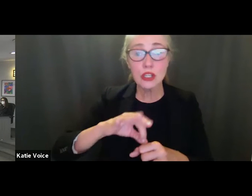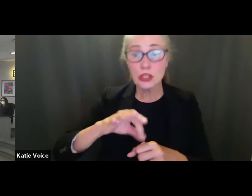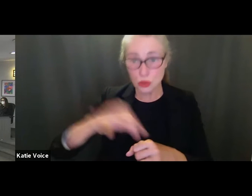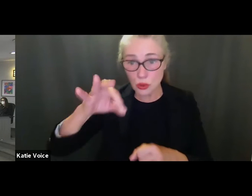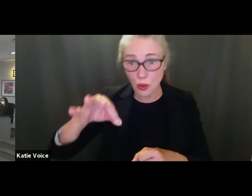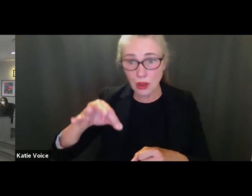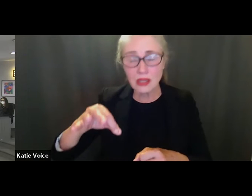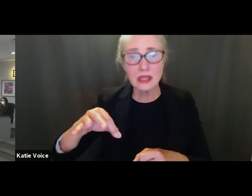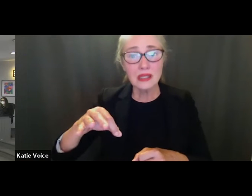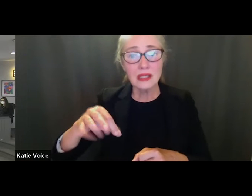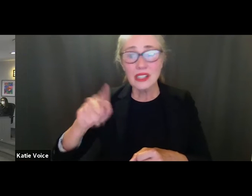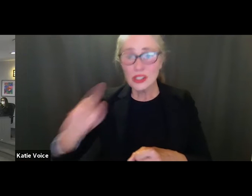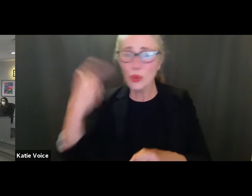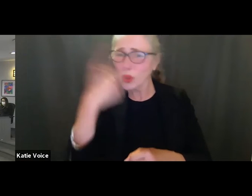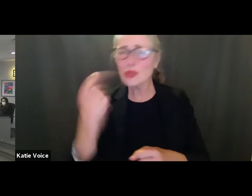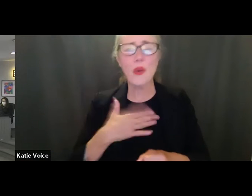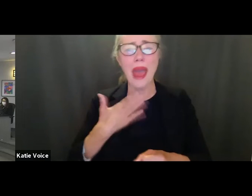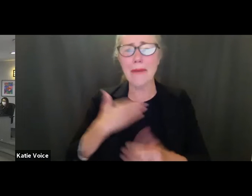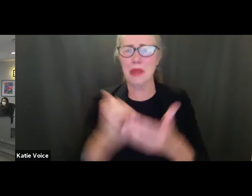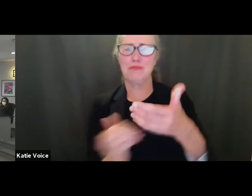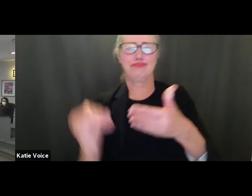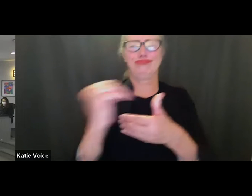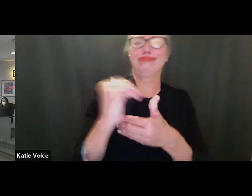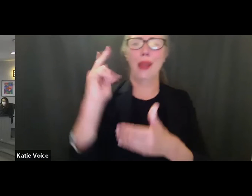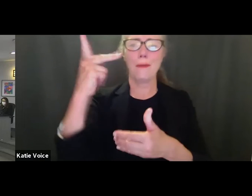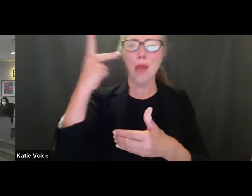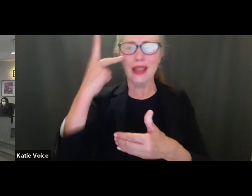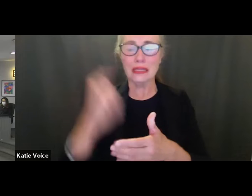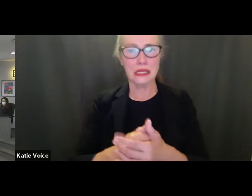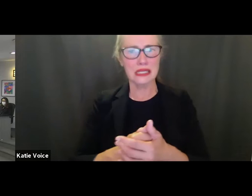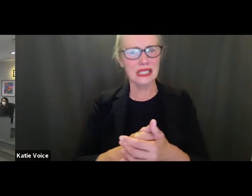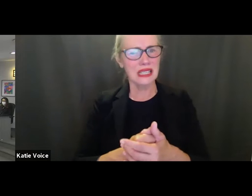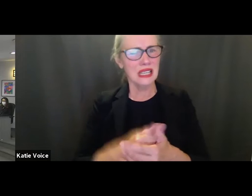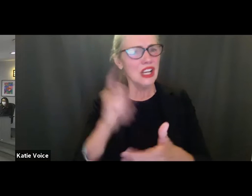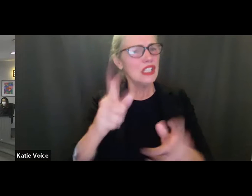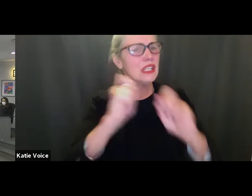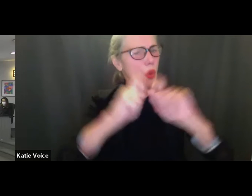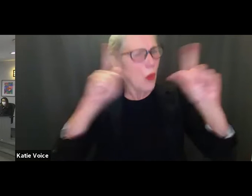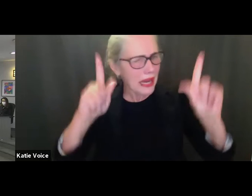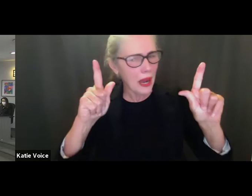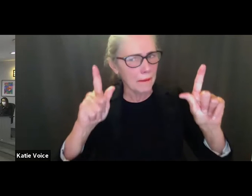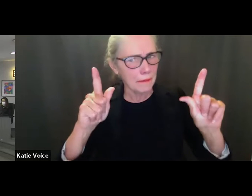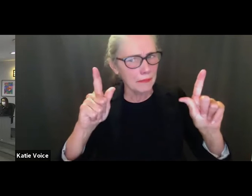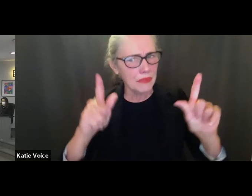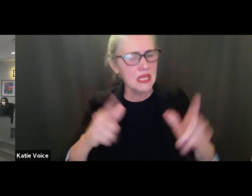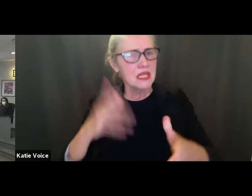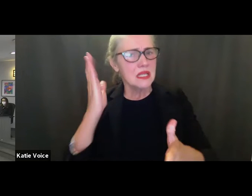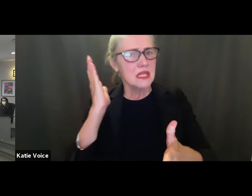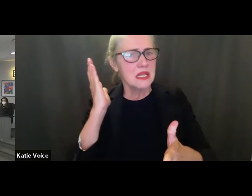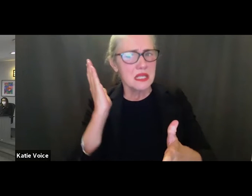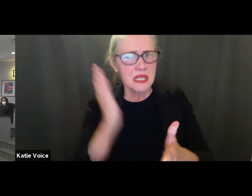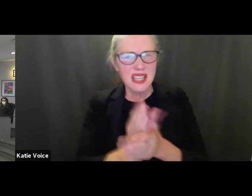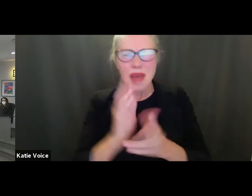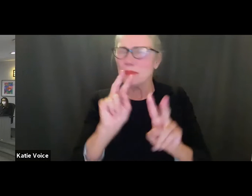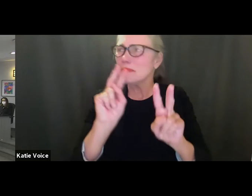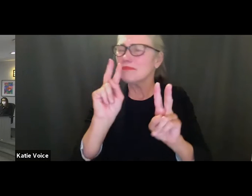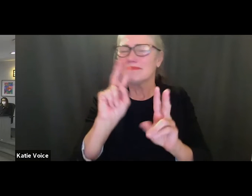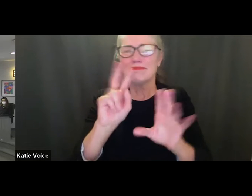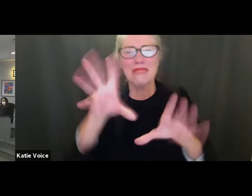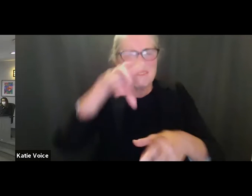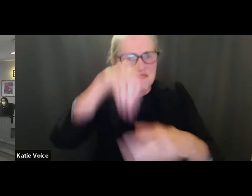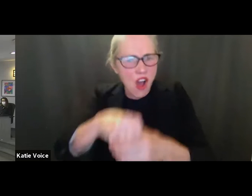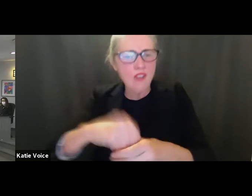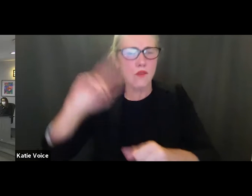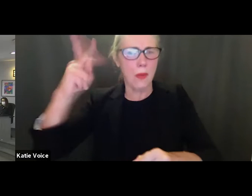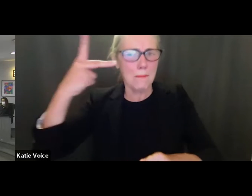¿Le costó su alma? Esto es horrible. Tienen que despertarse y dejar de tomar lado de su